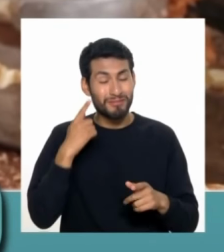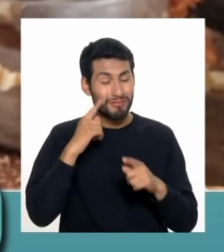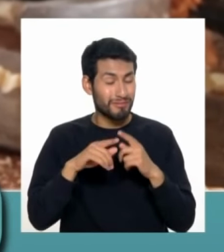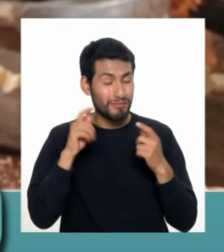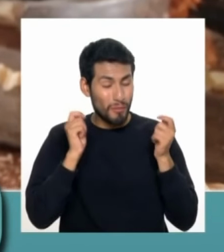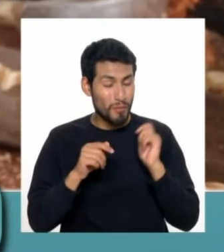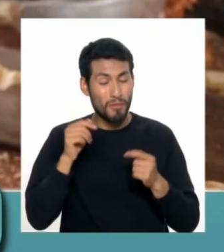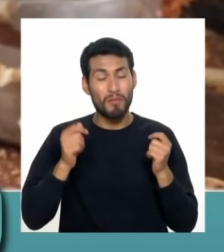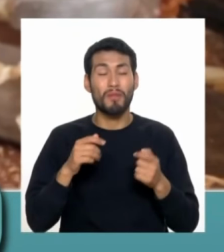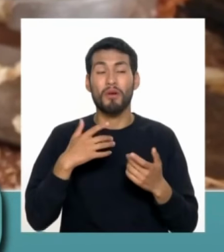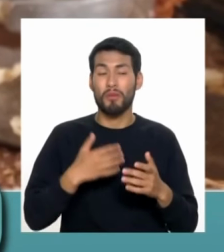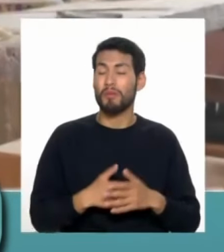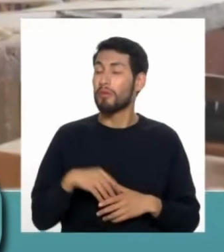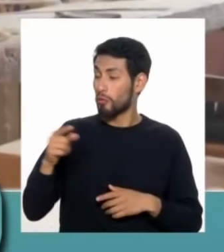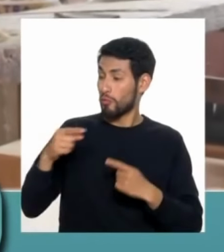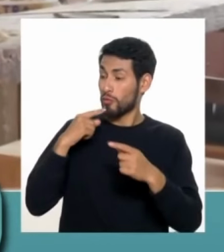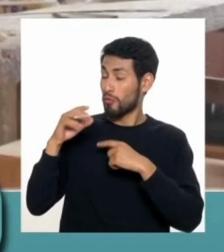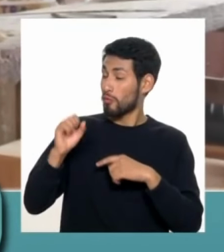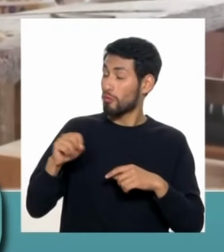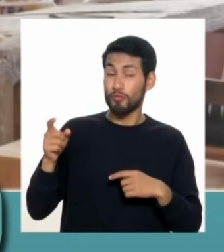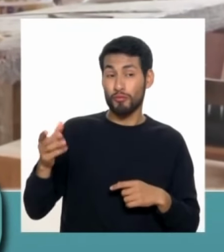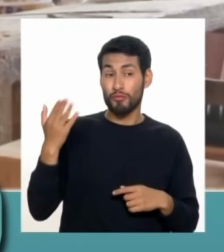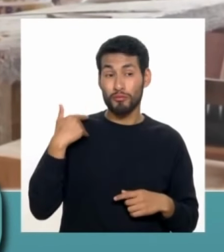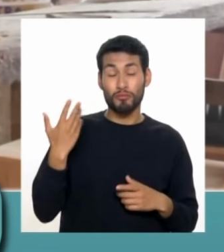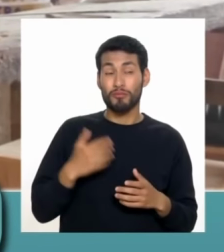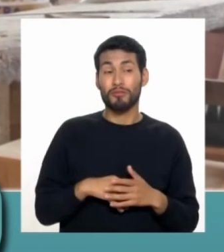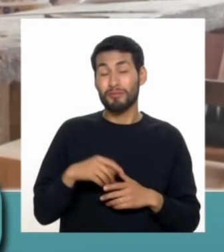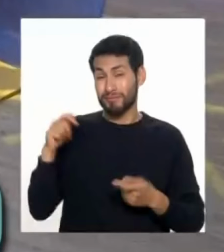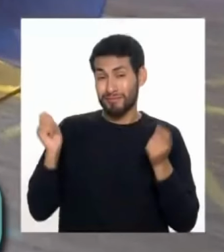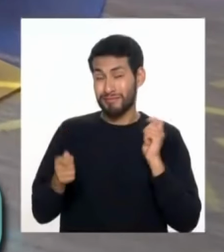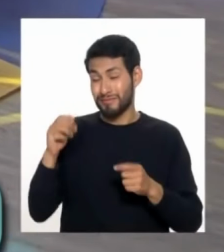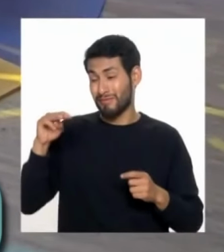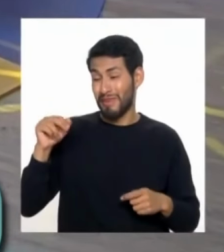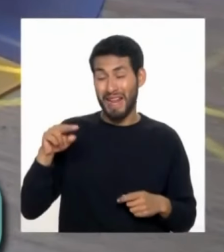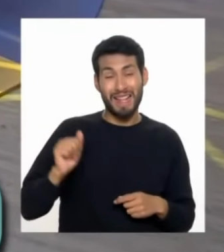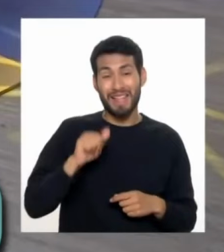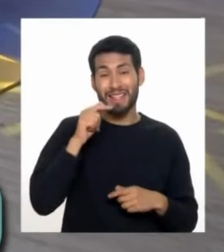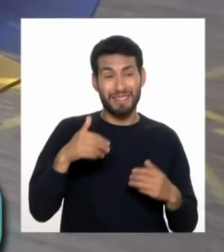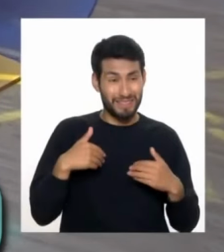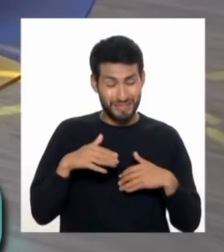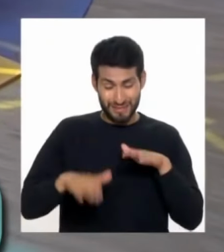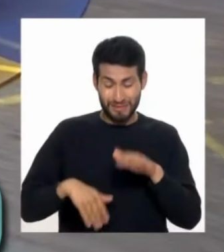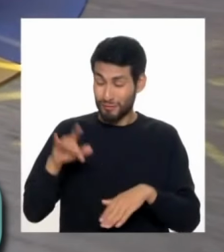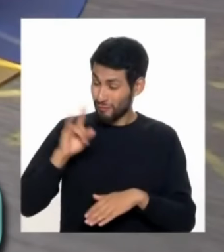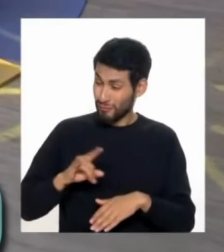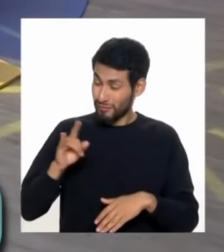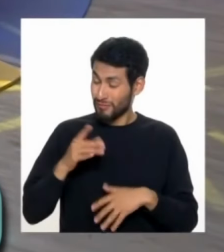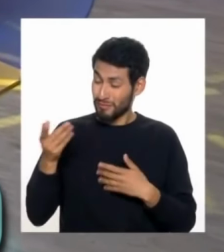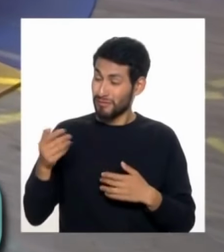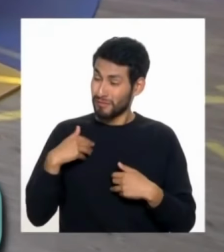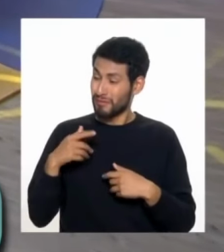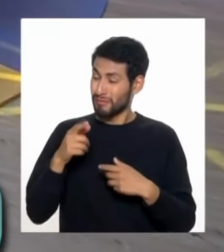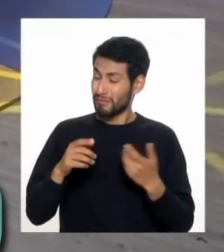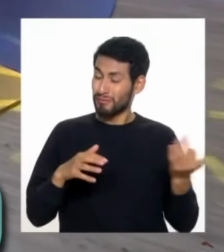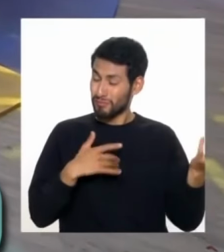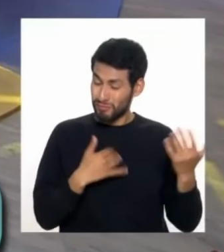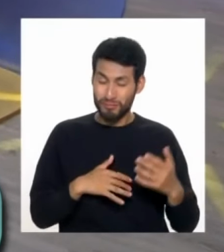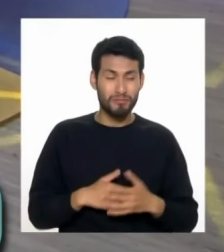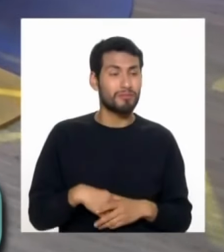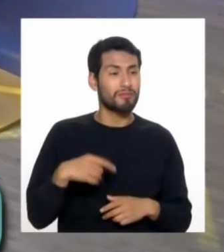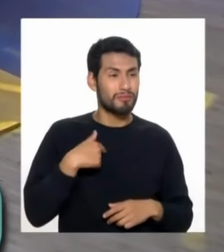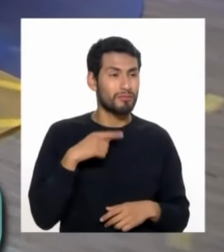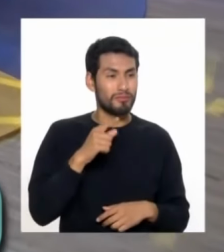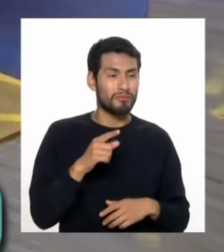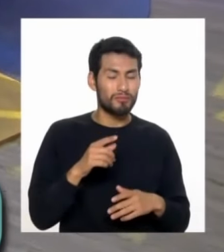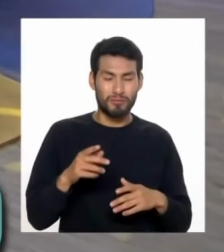todo el asunto ahorita. De hecho, como mencionaste hace un momento, el baterista de Maná, Alex González, tiene un cajón que lo utiliza dentro de sus arreglos, ¿no? Yo tengo una